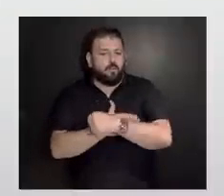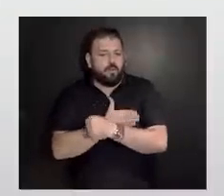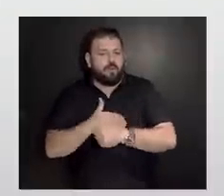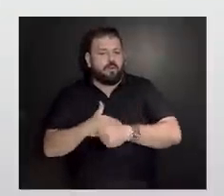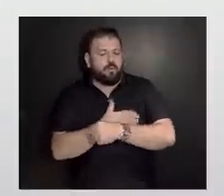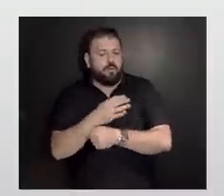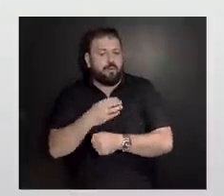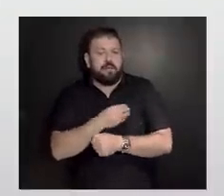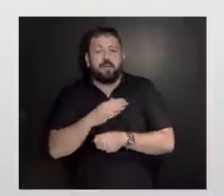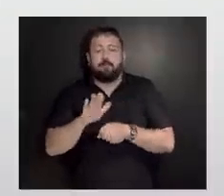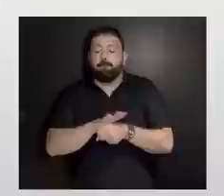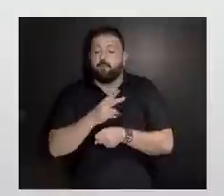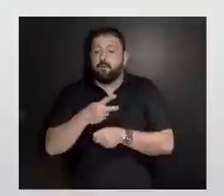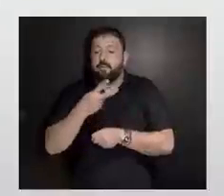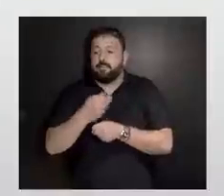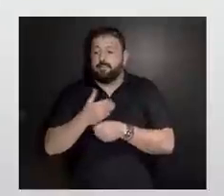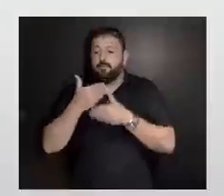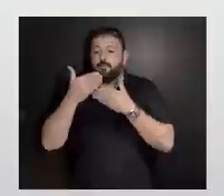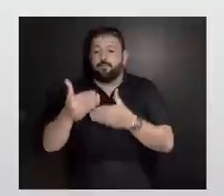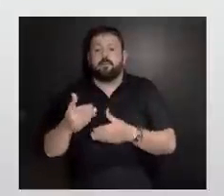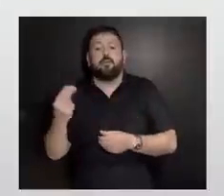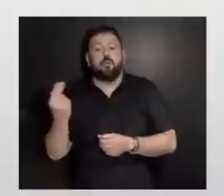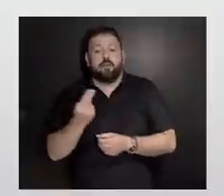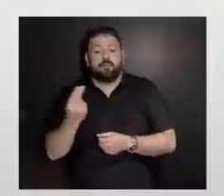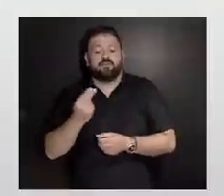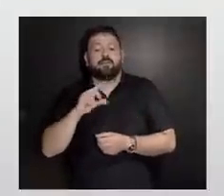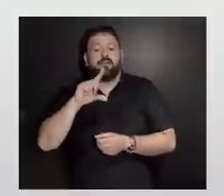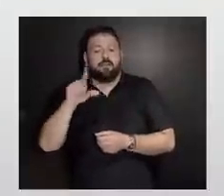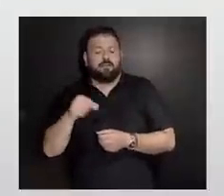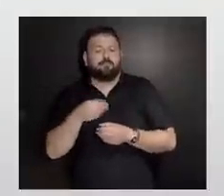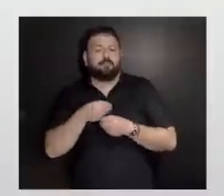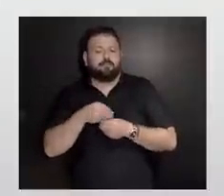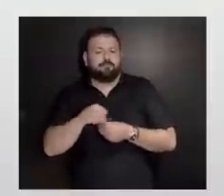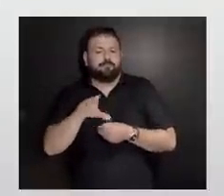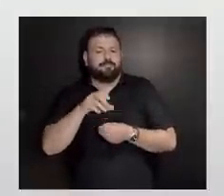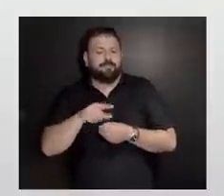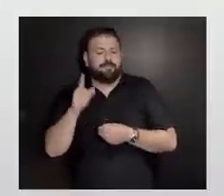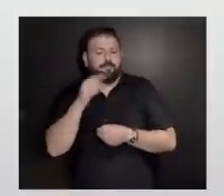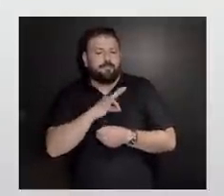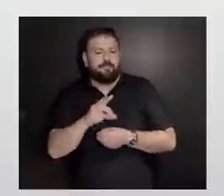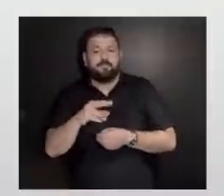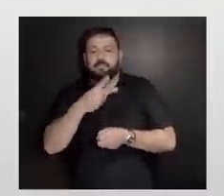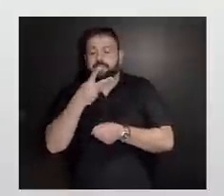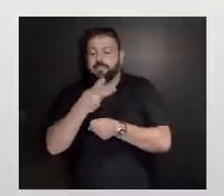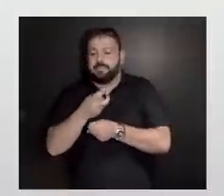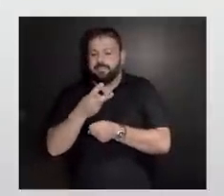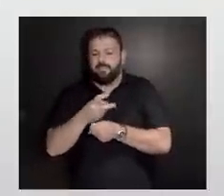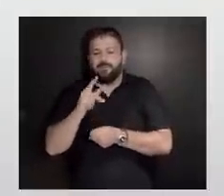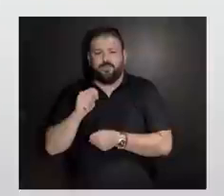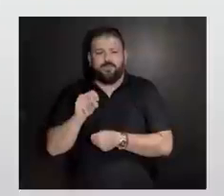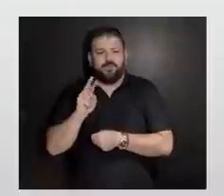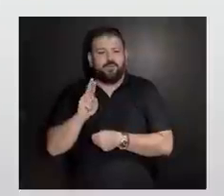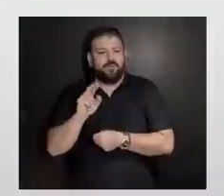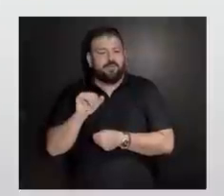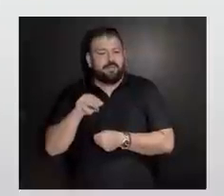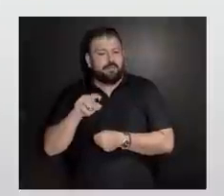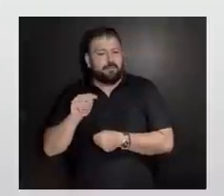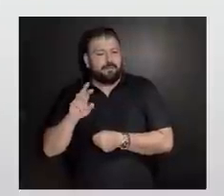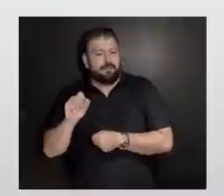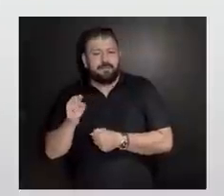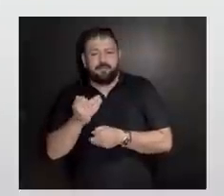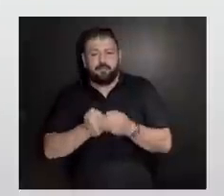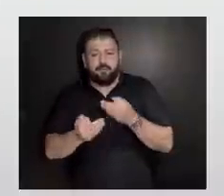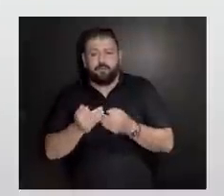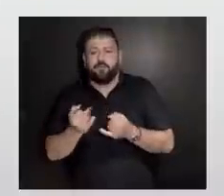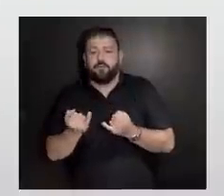a necesitar, ¿sí? Entonces lo va a empezar a almacenar. Después, en el segundo trimestre, inhibe la conversión de glucosa